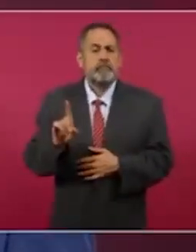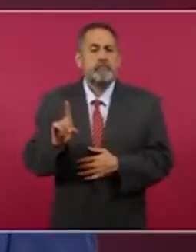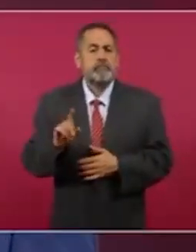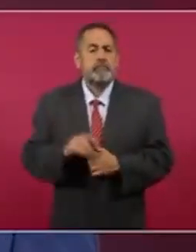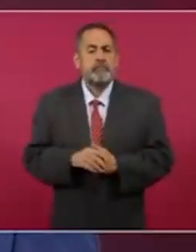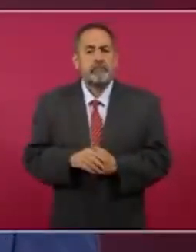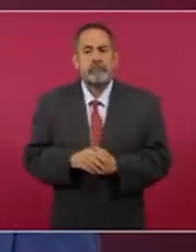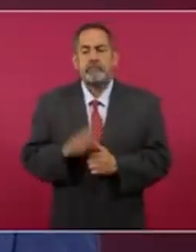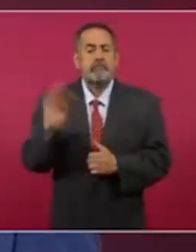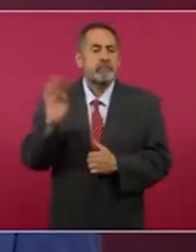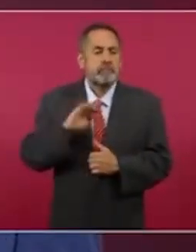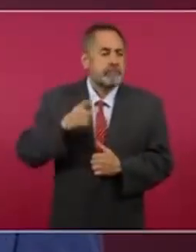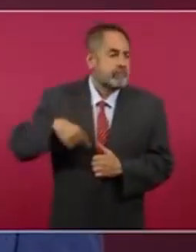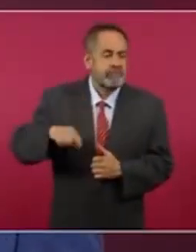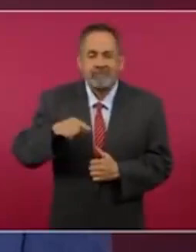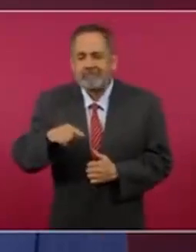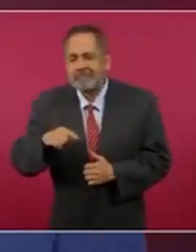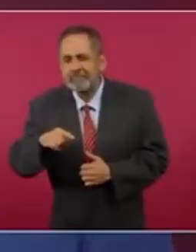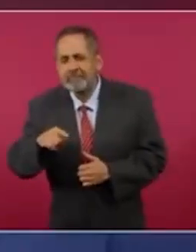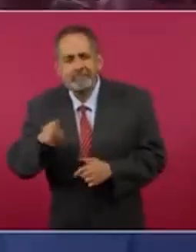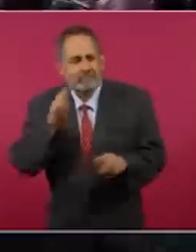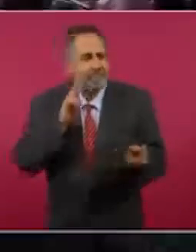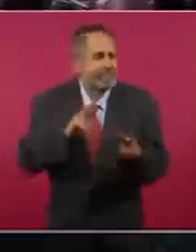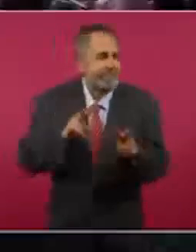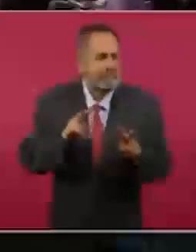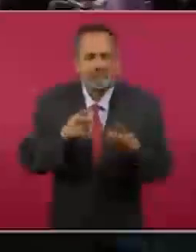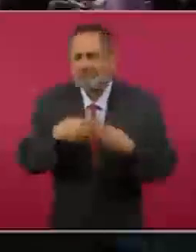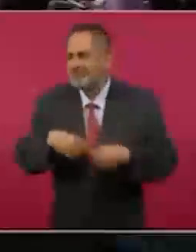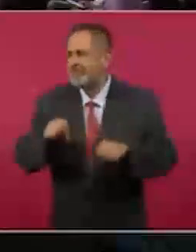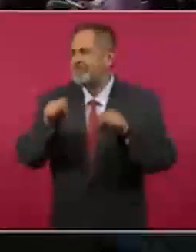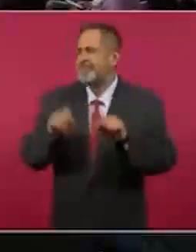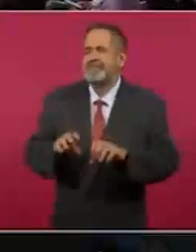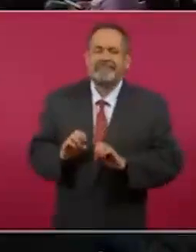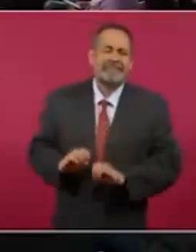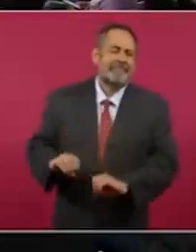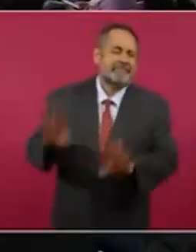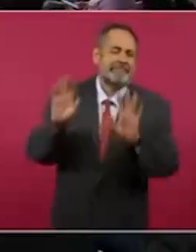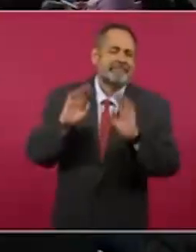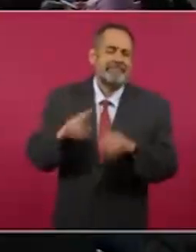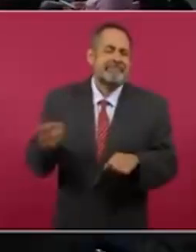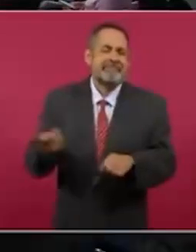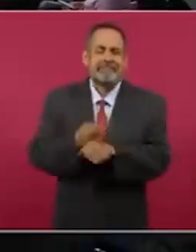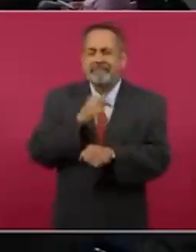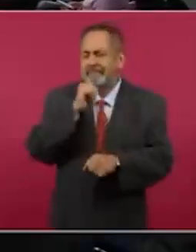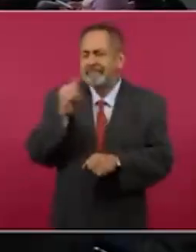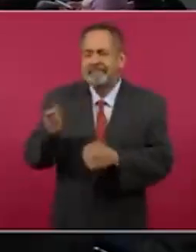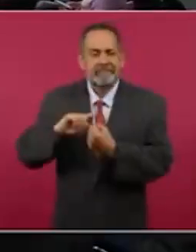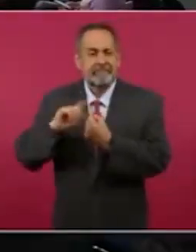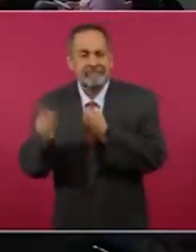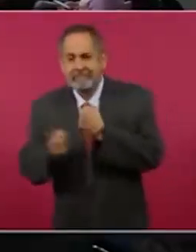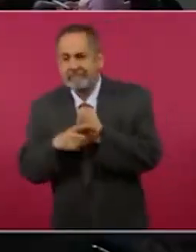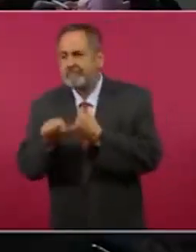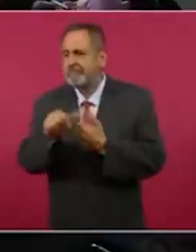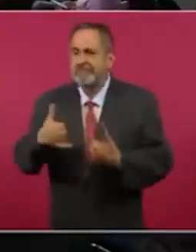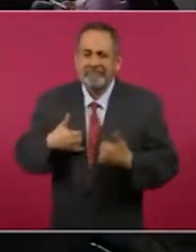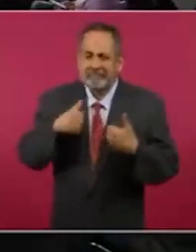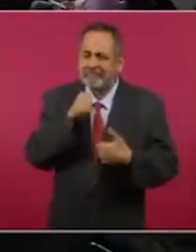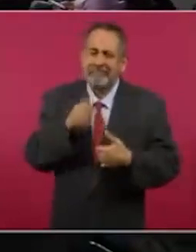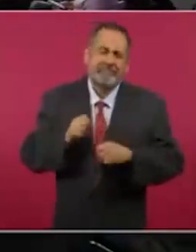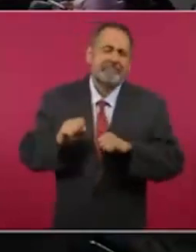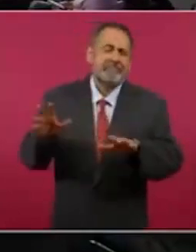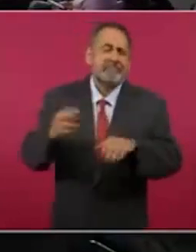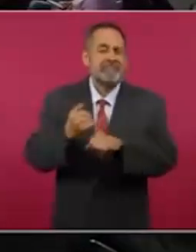nos descuidamos, si no atendemos las causas, si no informamos,